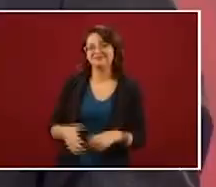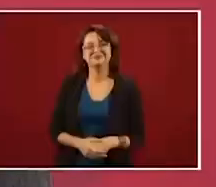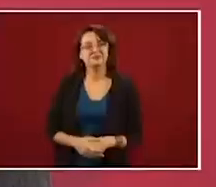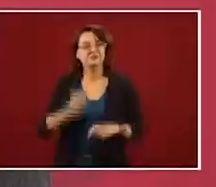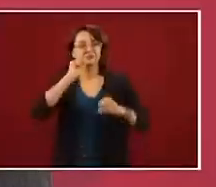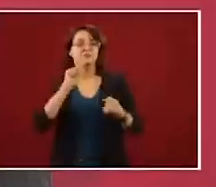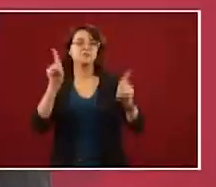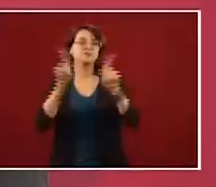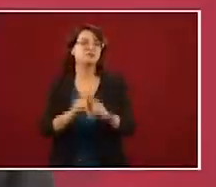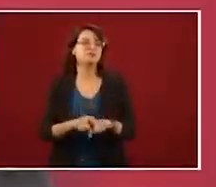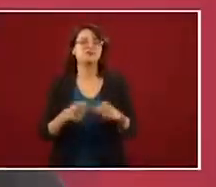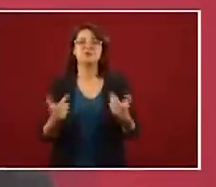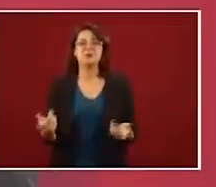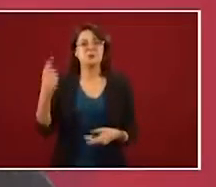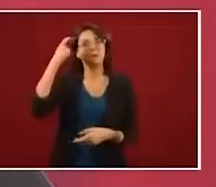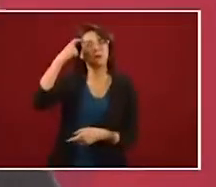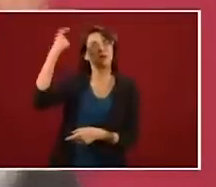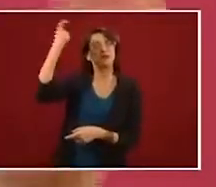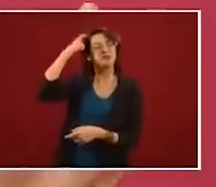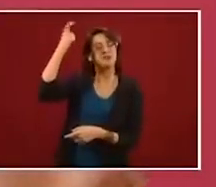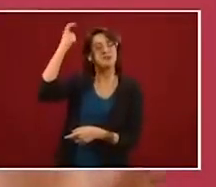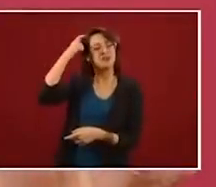medicina. Es